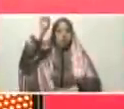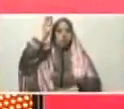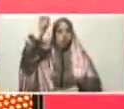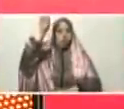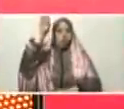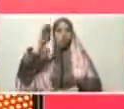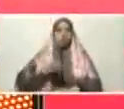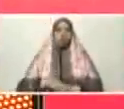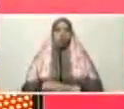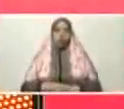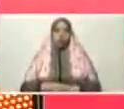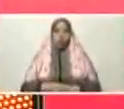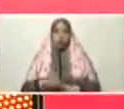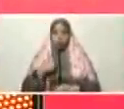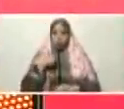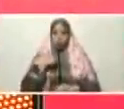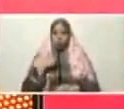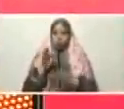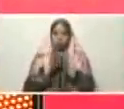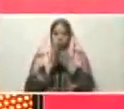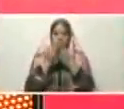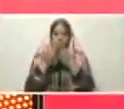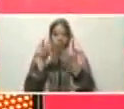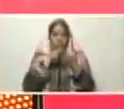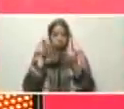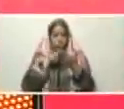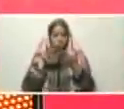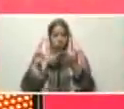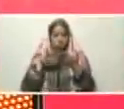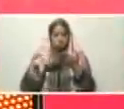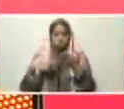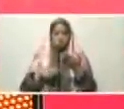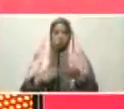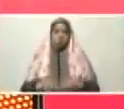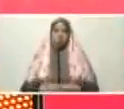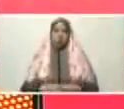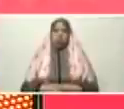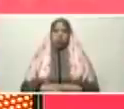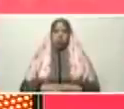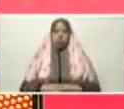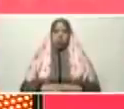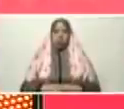y me puse a revisarlo el índice